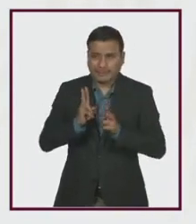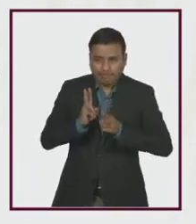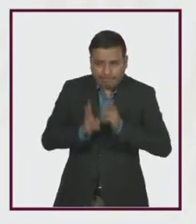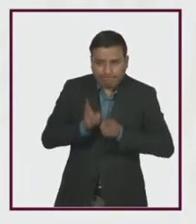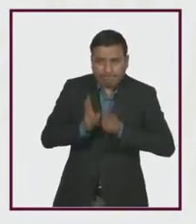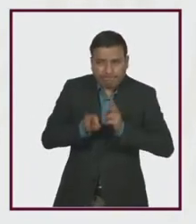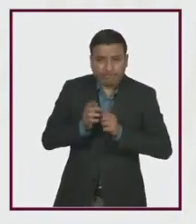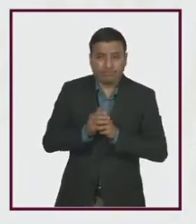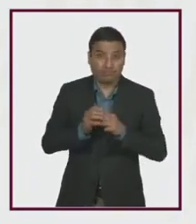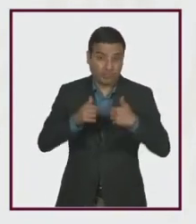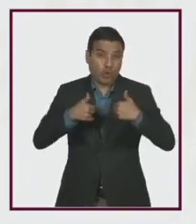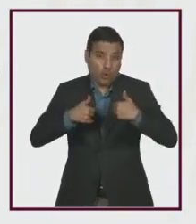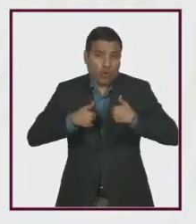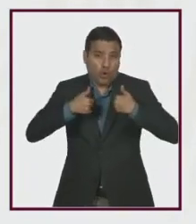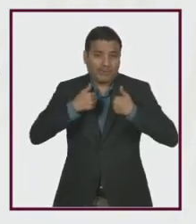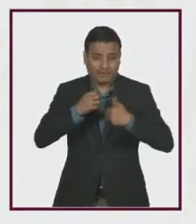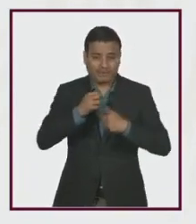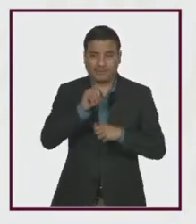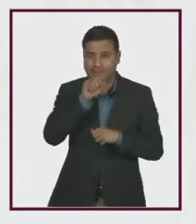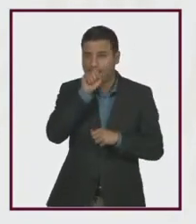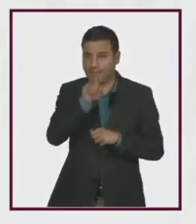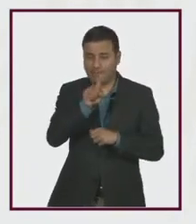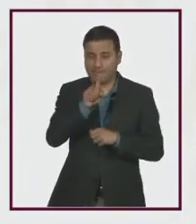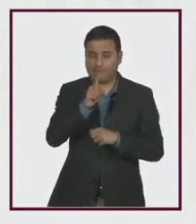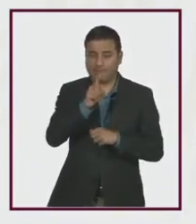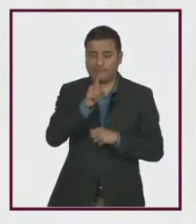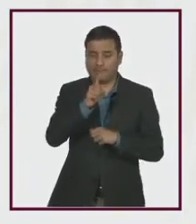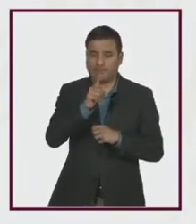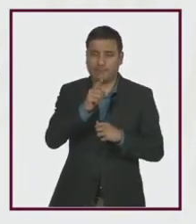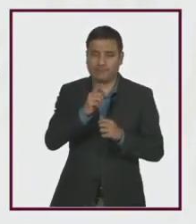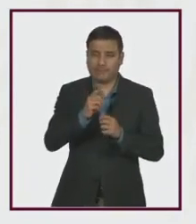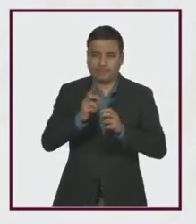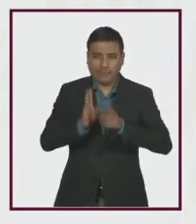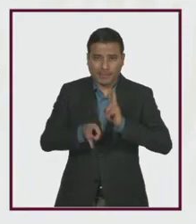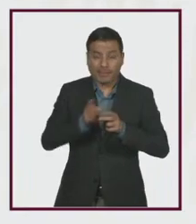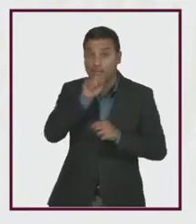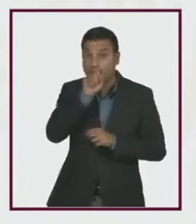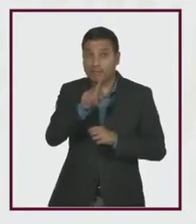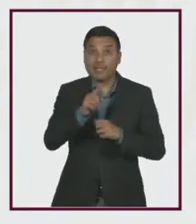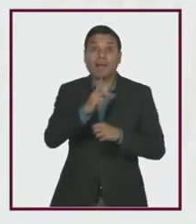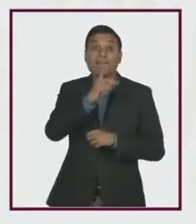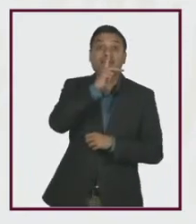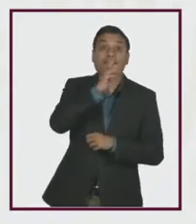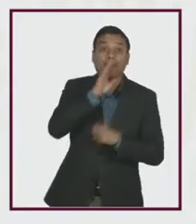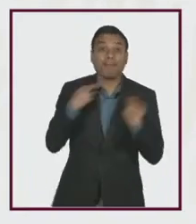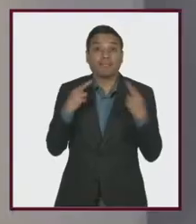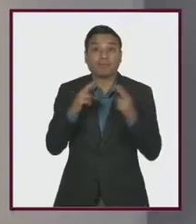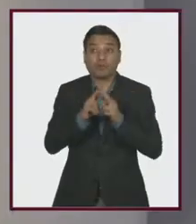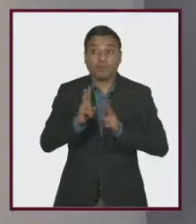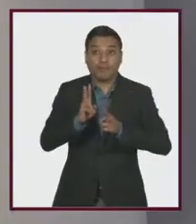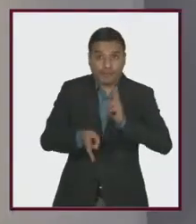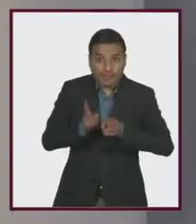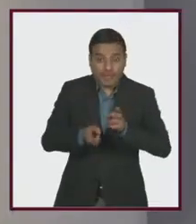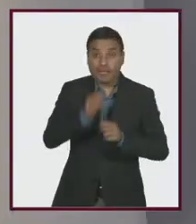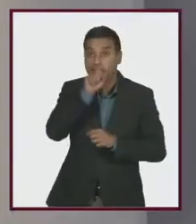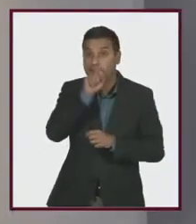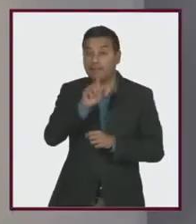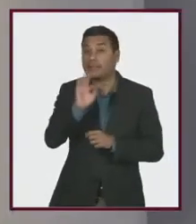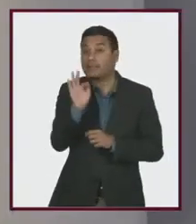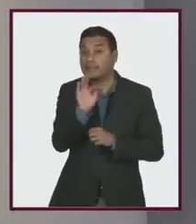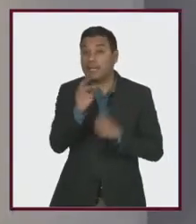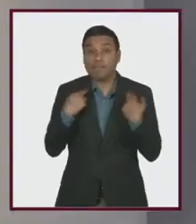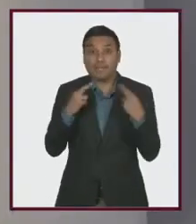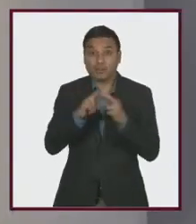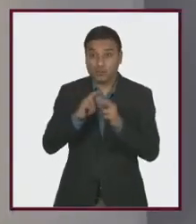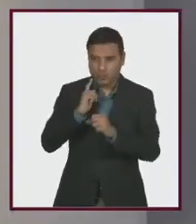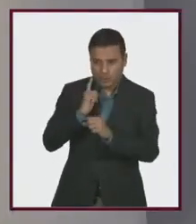los padres de familia también puede ser una forma, y de los docentes cuando identifican cambios en los alumnos.